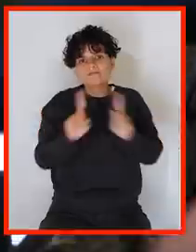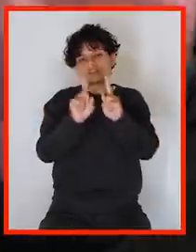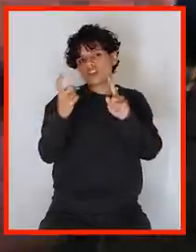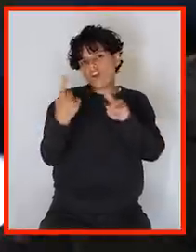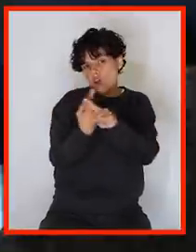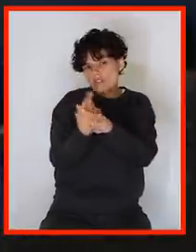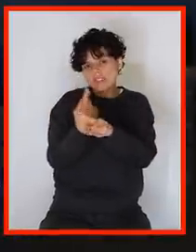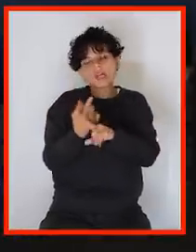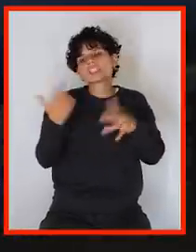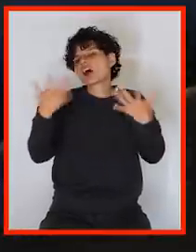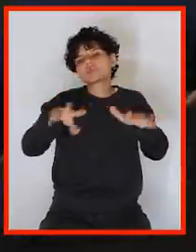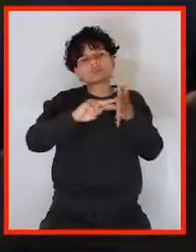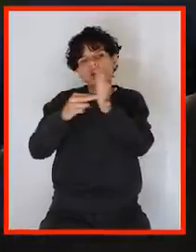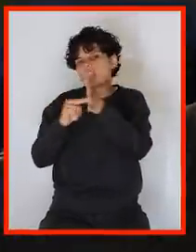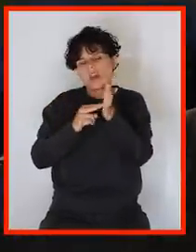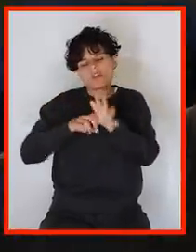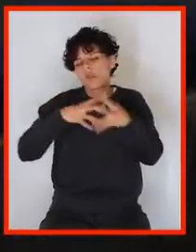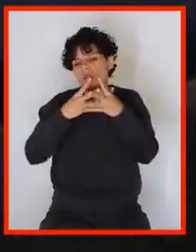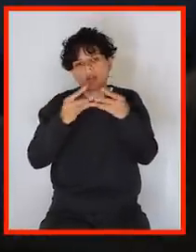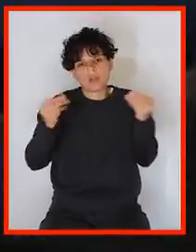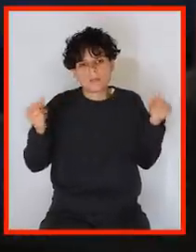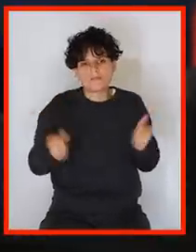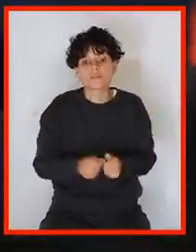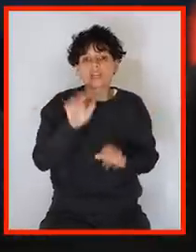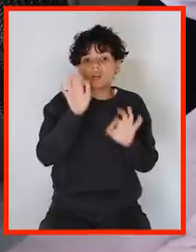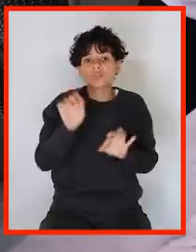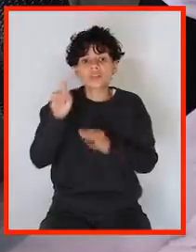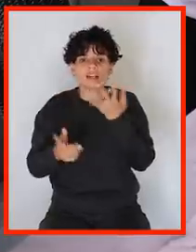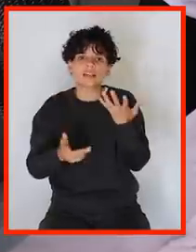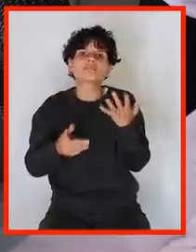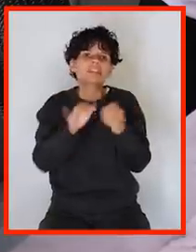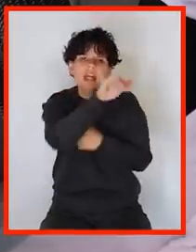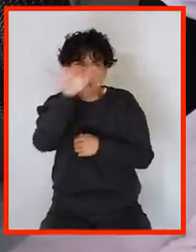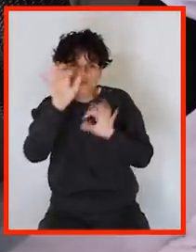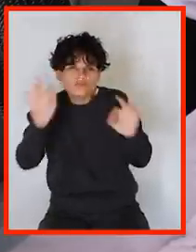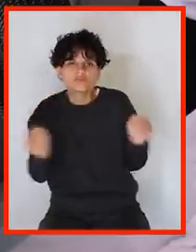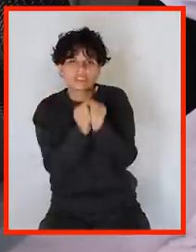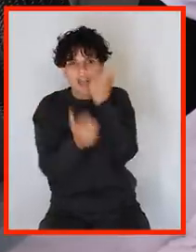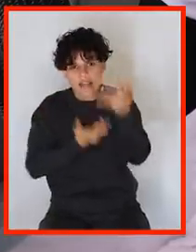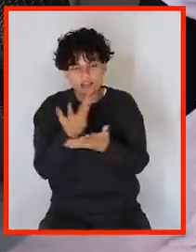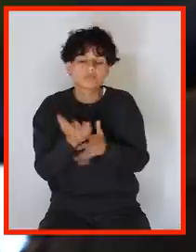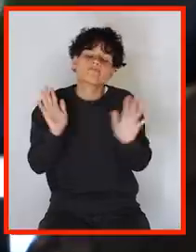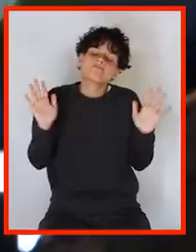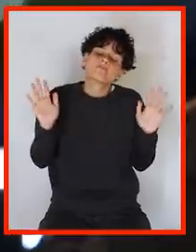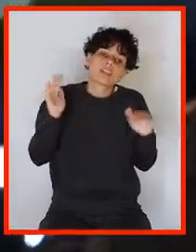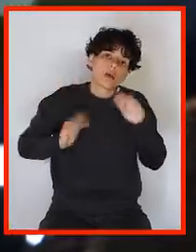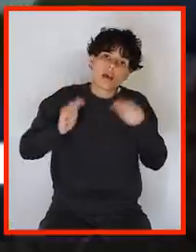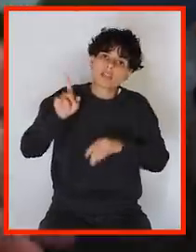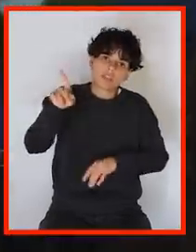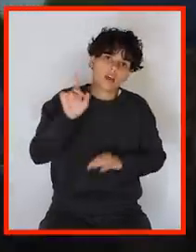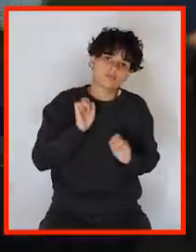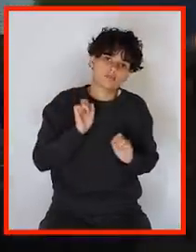eso. Son hueitas que pasan. ¿Y ahí viene su tema? No sé si venga su tema, pues depende de él. Pues igual